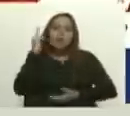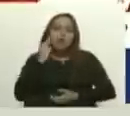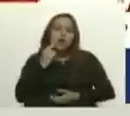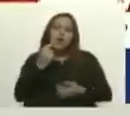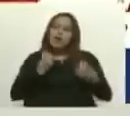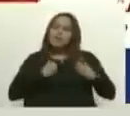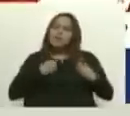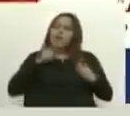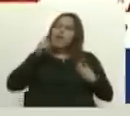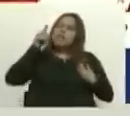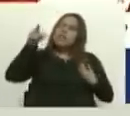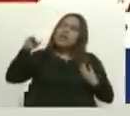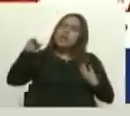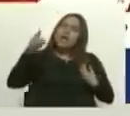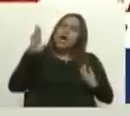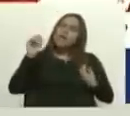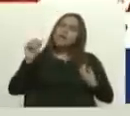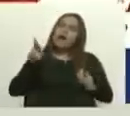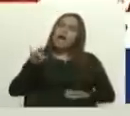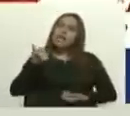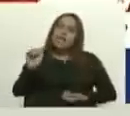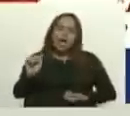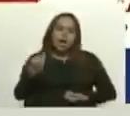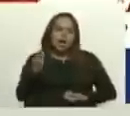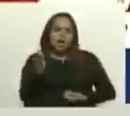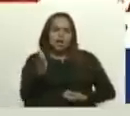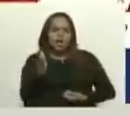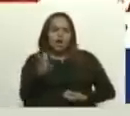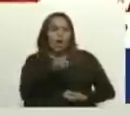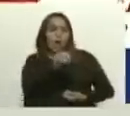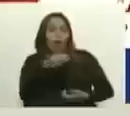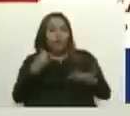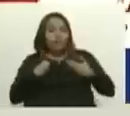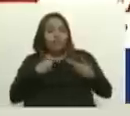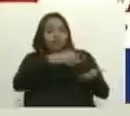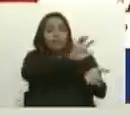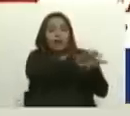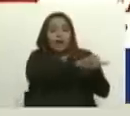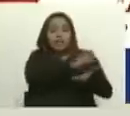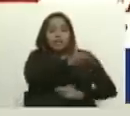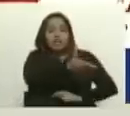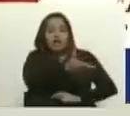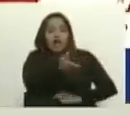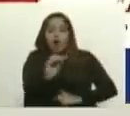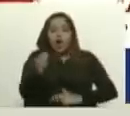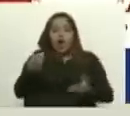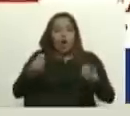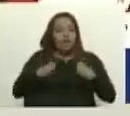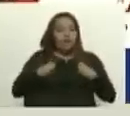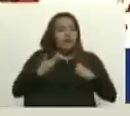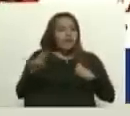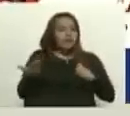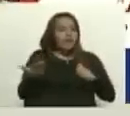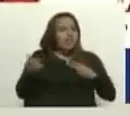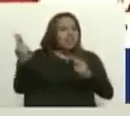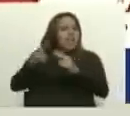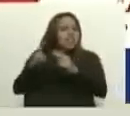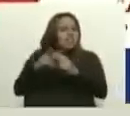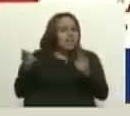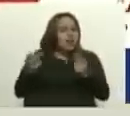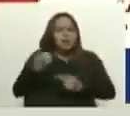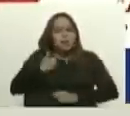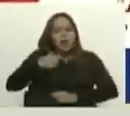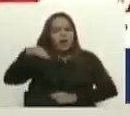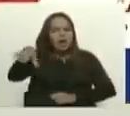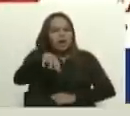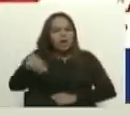en Paria, en Marihuitar, y los que viven en Margarita, y los que viven en Táchira, en cualquier lugar